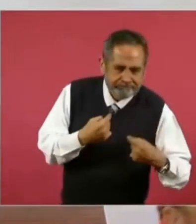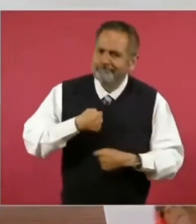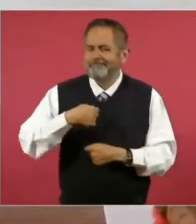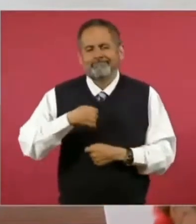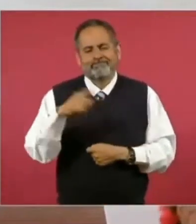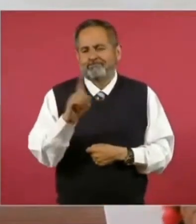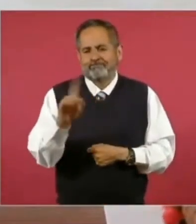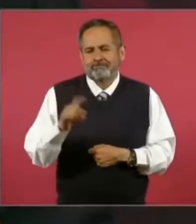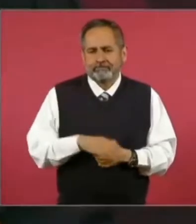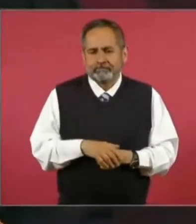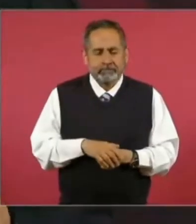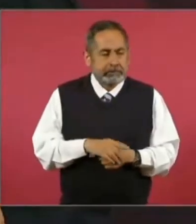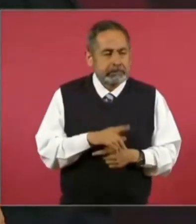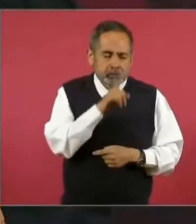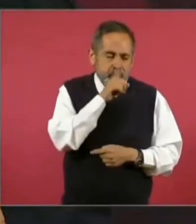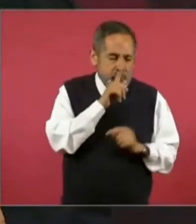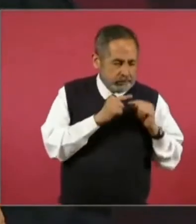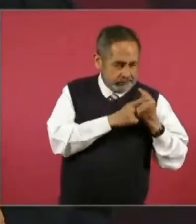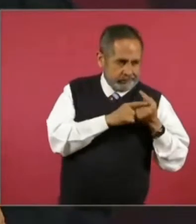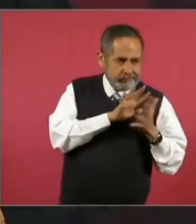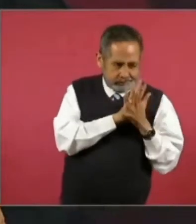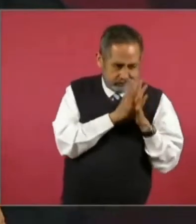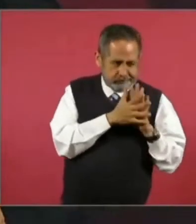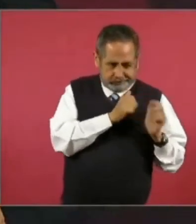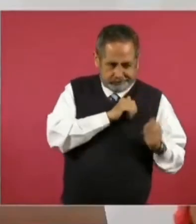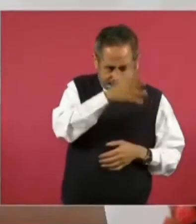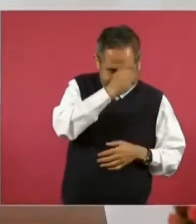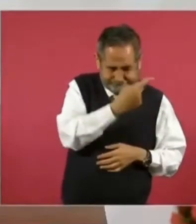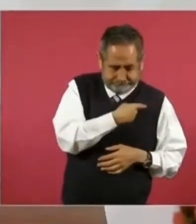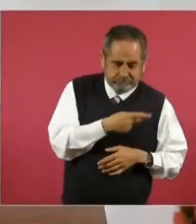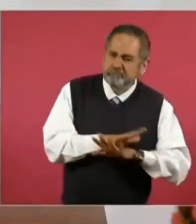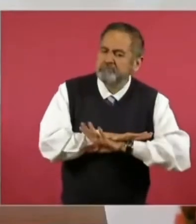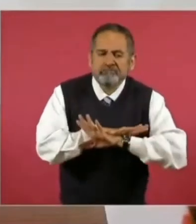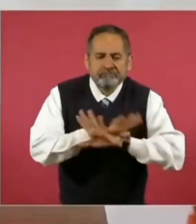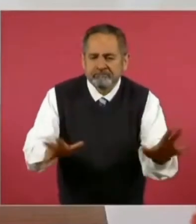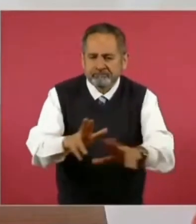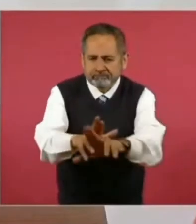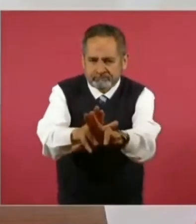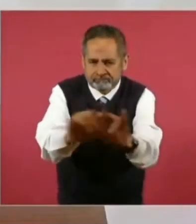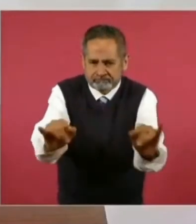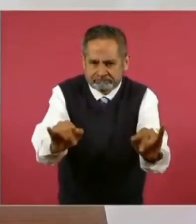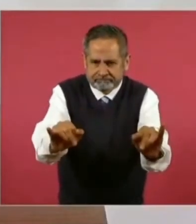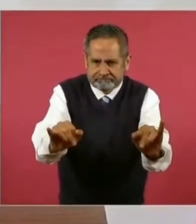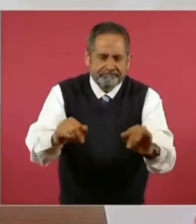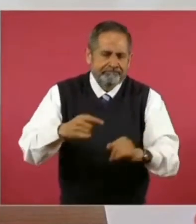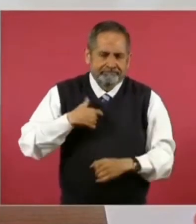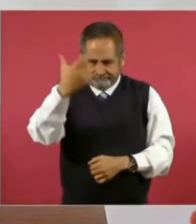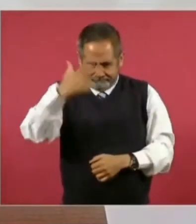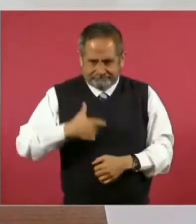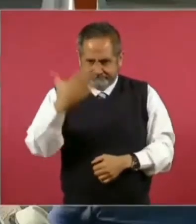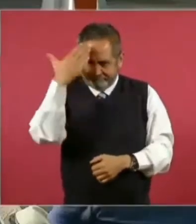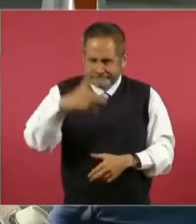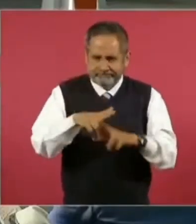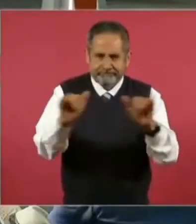que yo no establezco relaciones de complicidad con nadie. Le hago las preguntas sobre